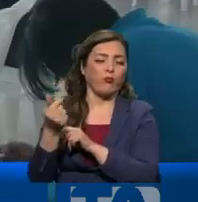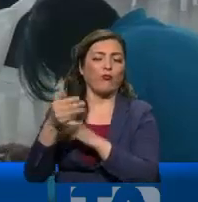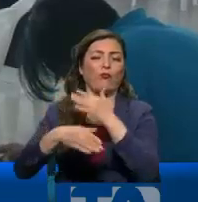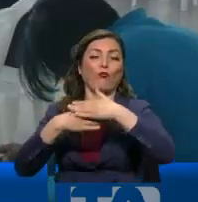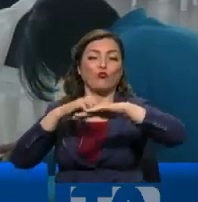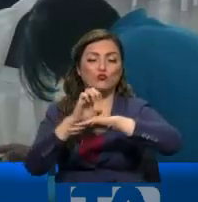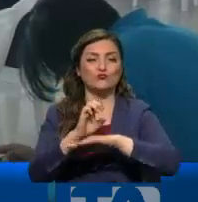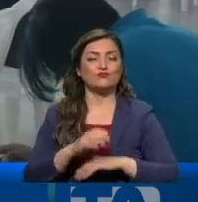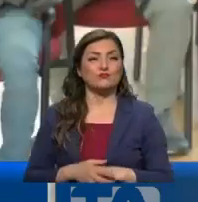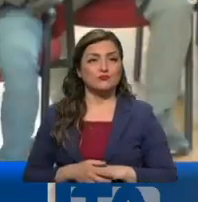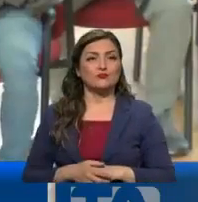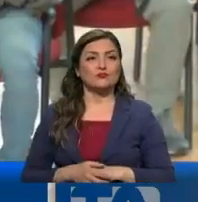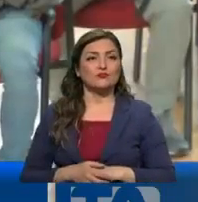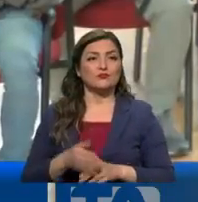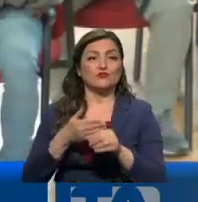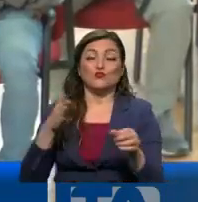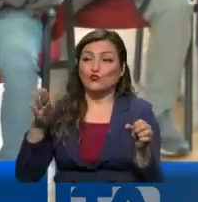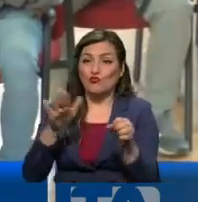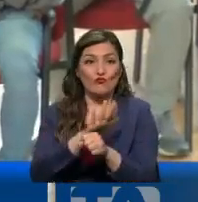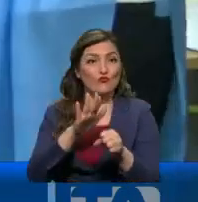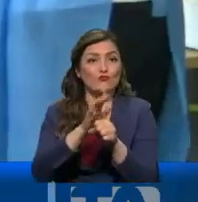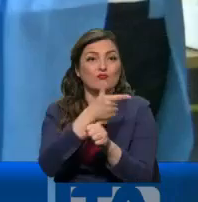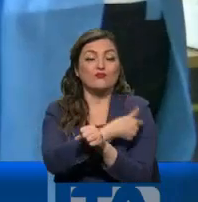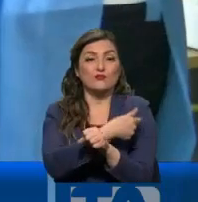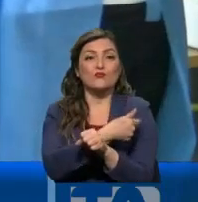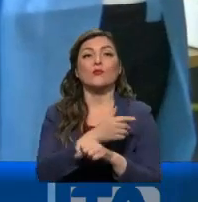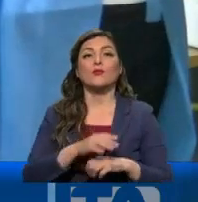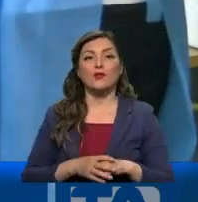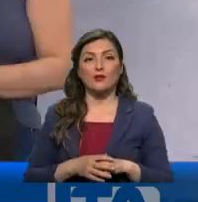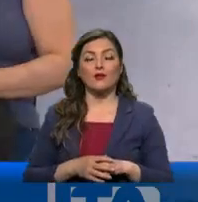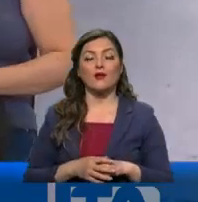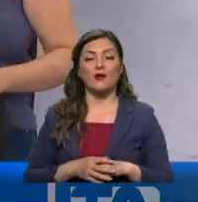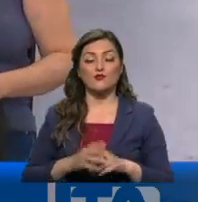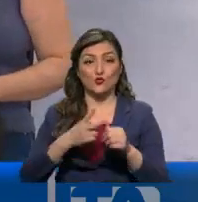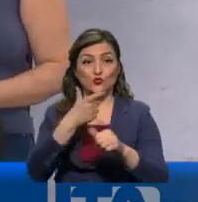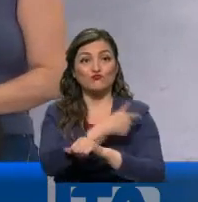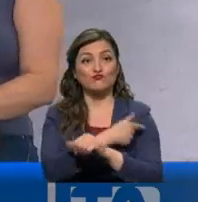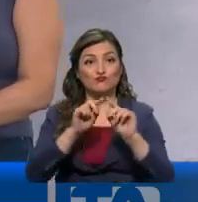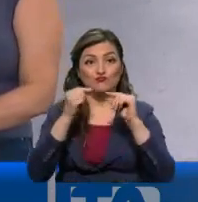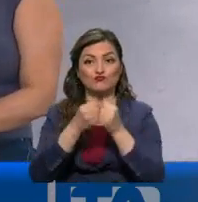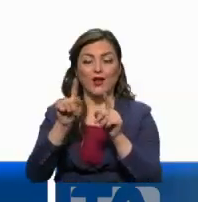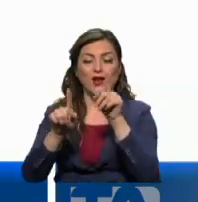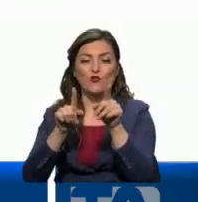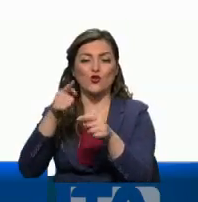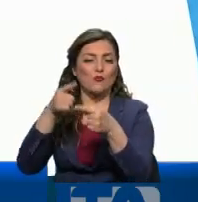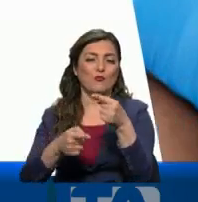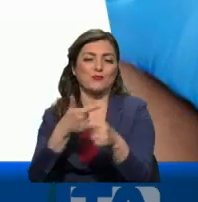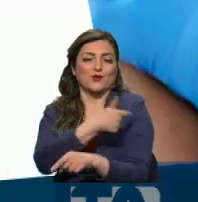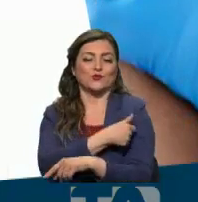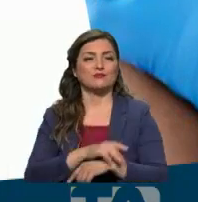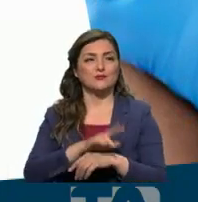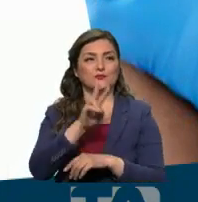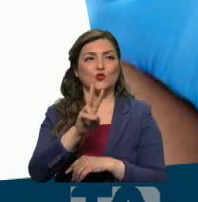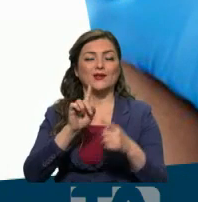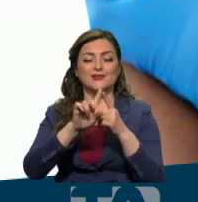Con esta nueva dinámica se busca completar la cobertura de inmunización en segundas dosis y grupos rezagados. Entre el 2